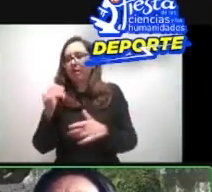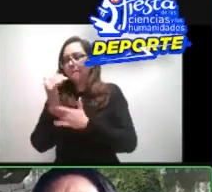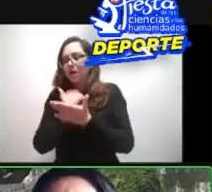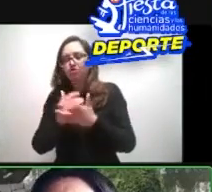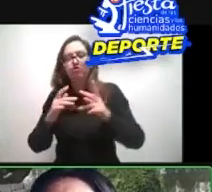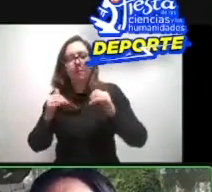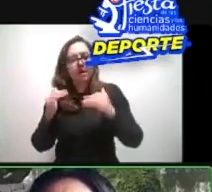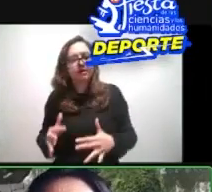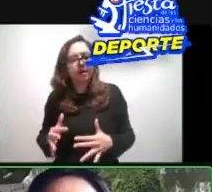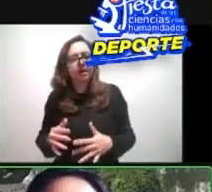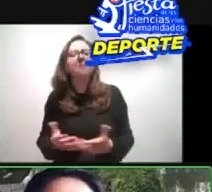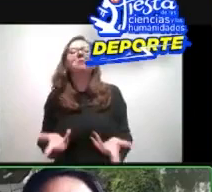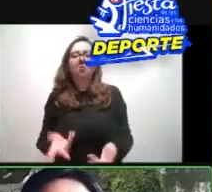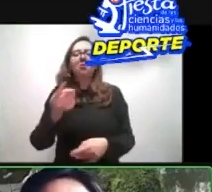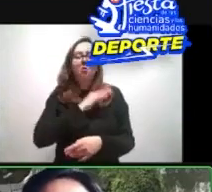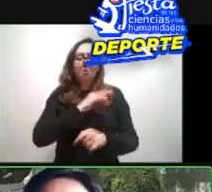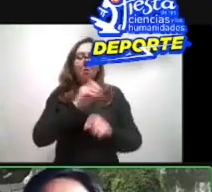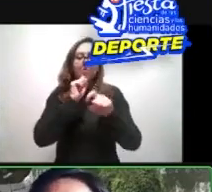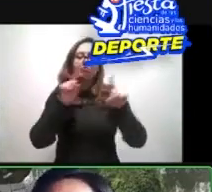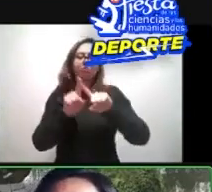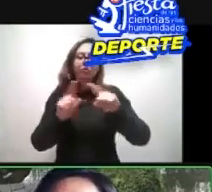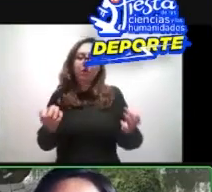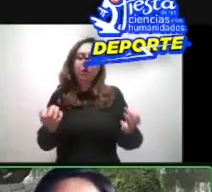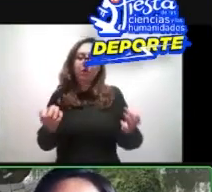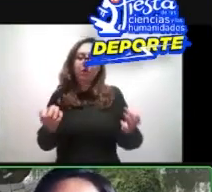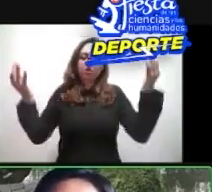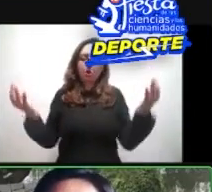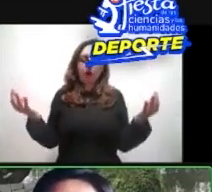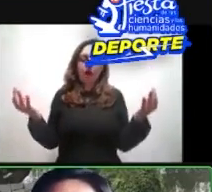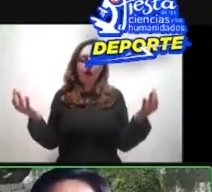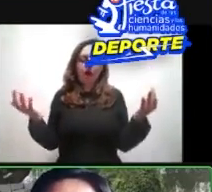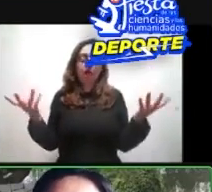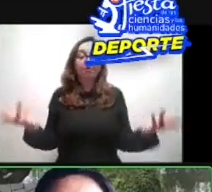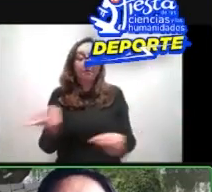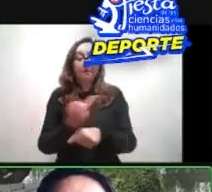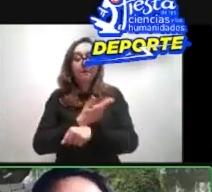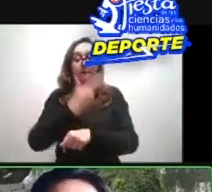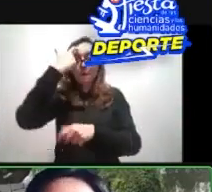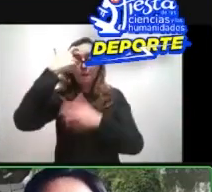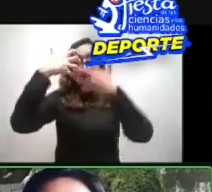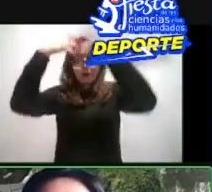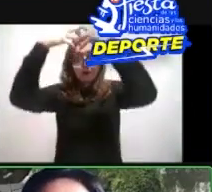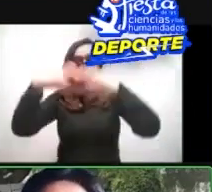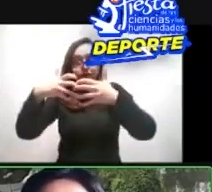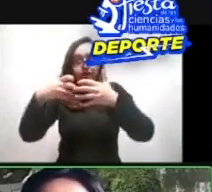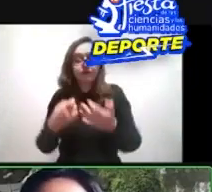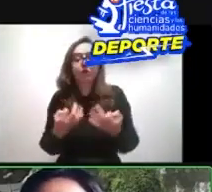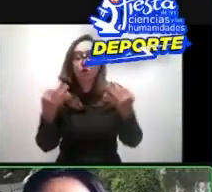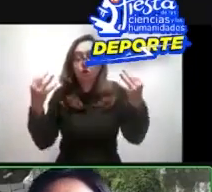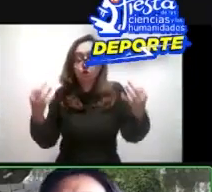también podemos hacer prácticas como yoga. Entonces, ¿qué es lo que le sucede a nuestro cerebro cuando hacemos este tipo de